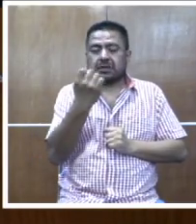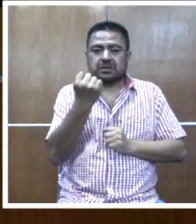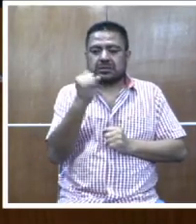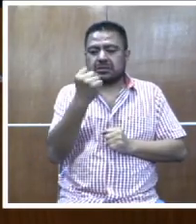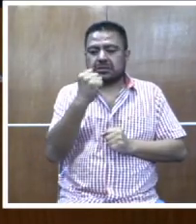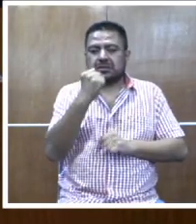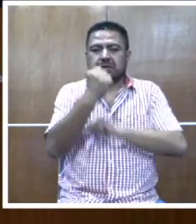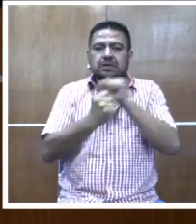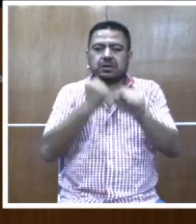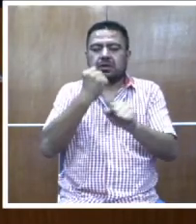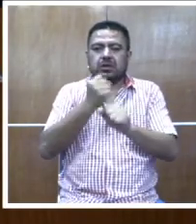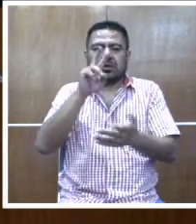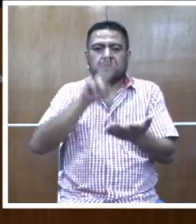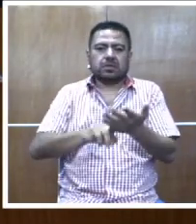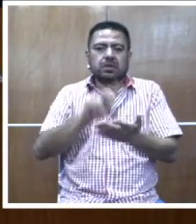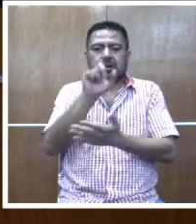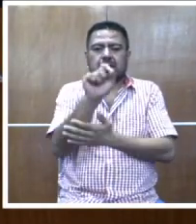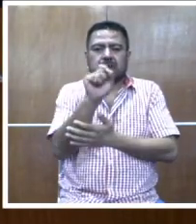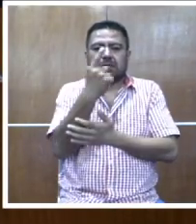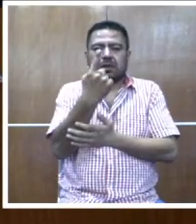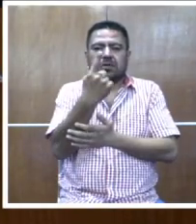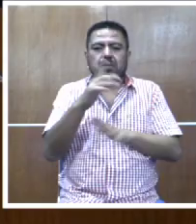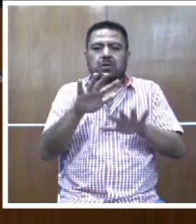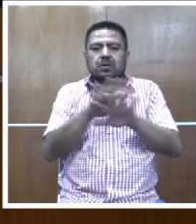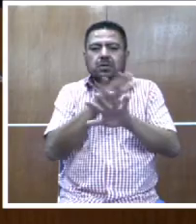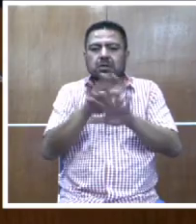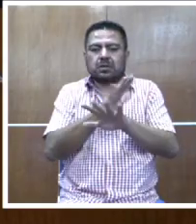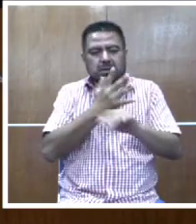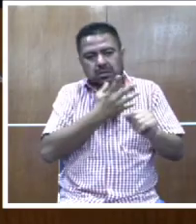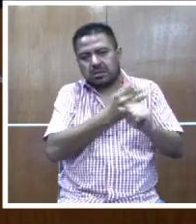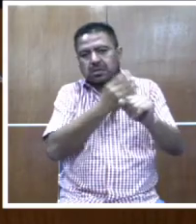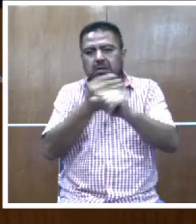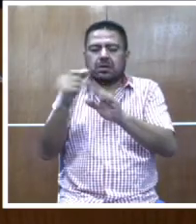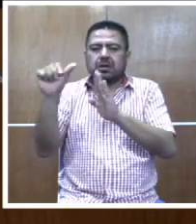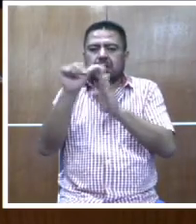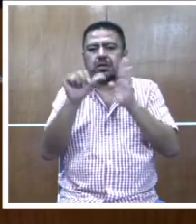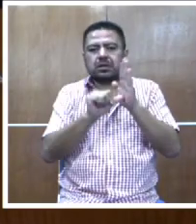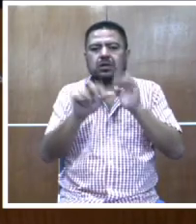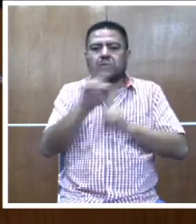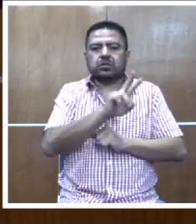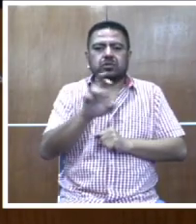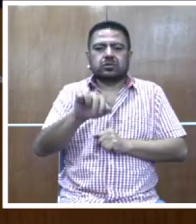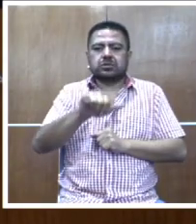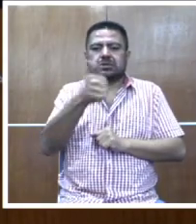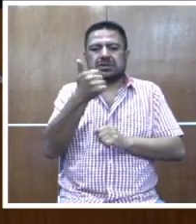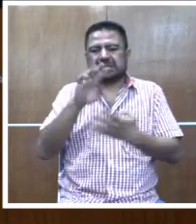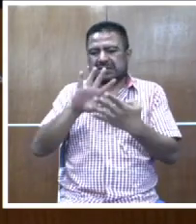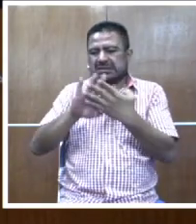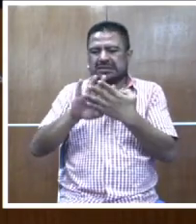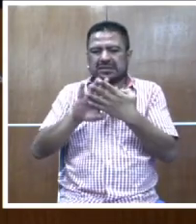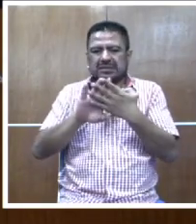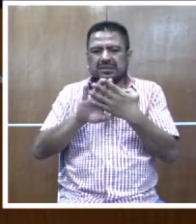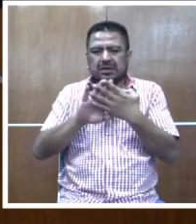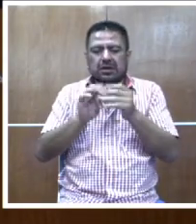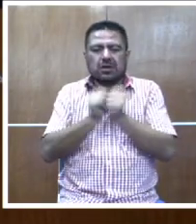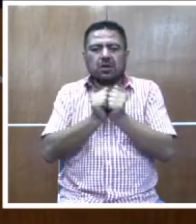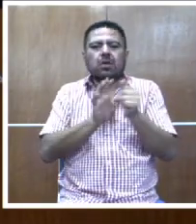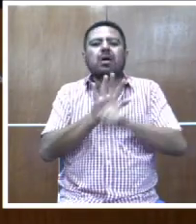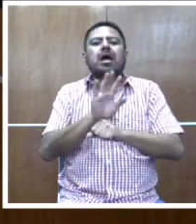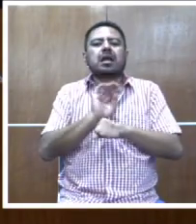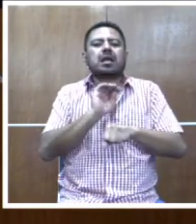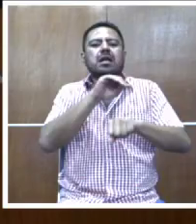del año 2021 fue reformado y adicionado el artículo 211 del Código Penal a través del